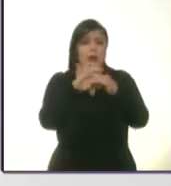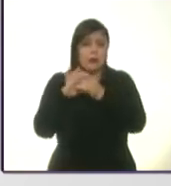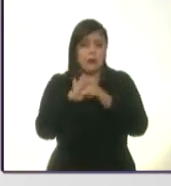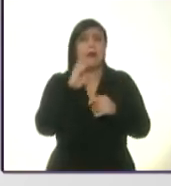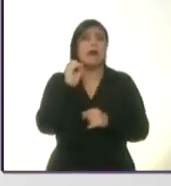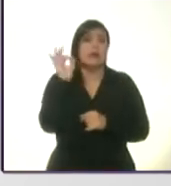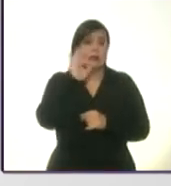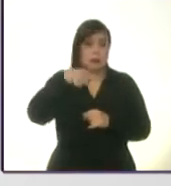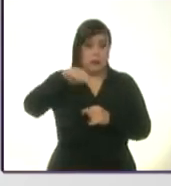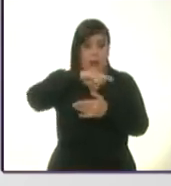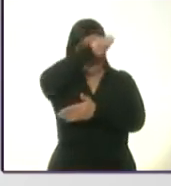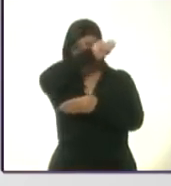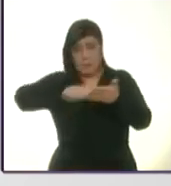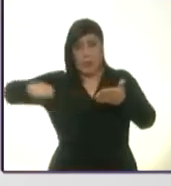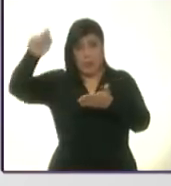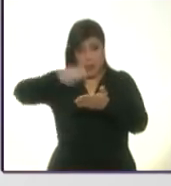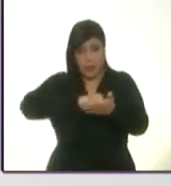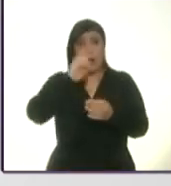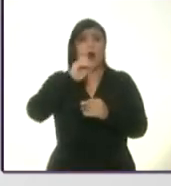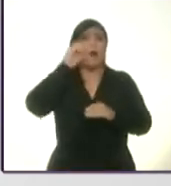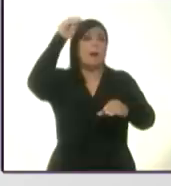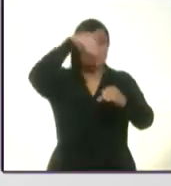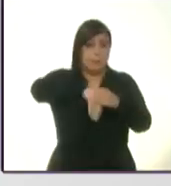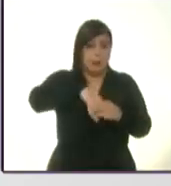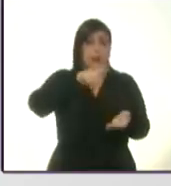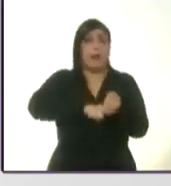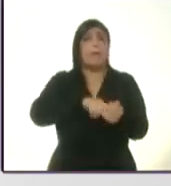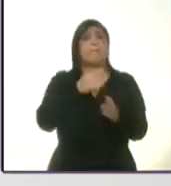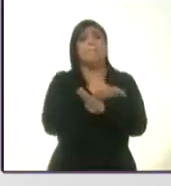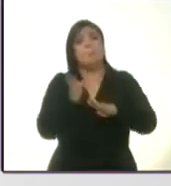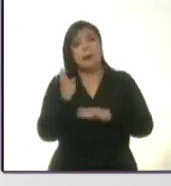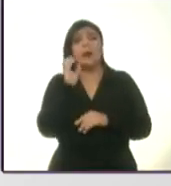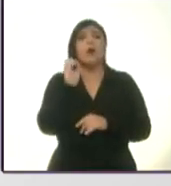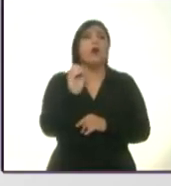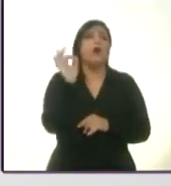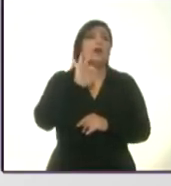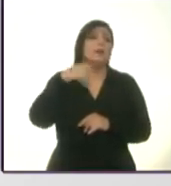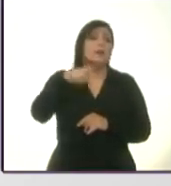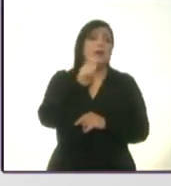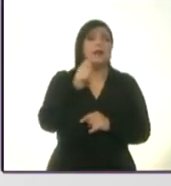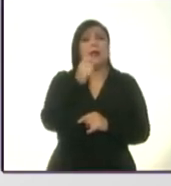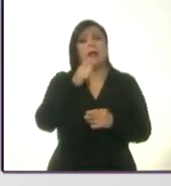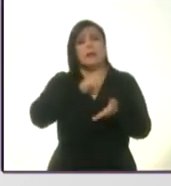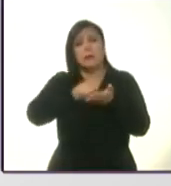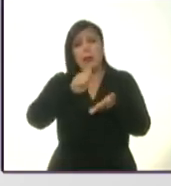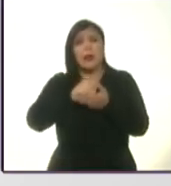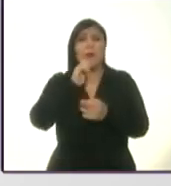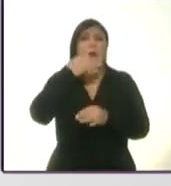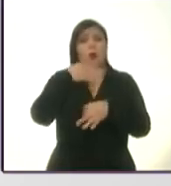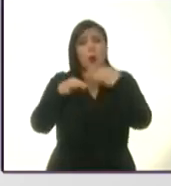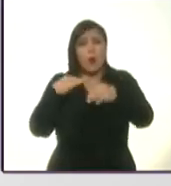marcas toda la boleta electoral si depositas la boleta en blanco y si escribes palabras altisonantes